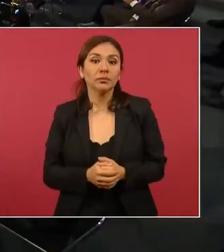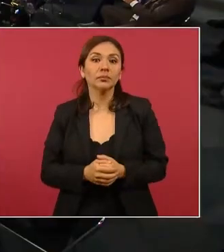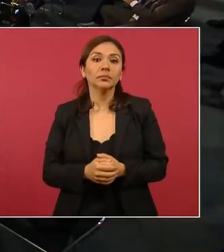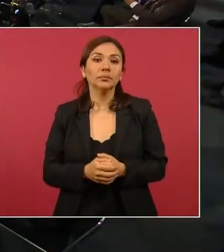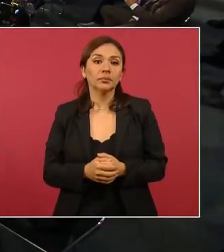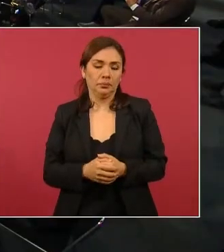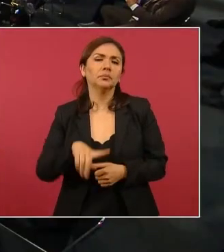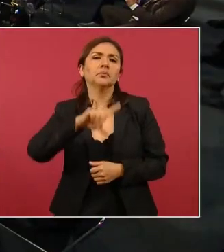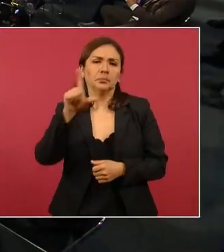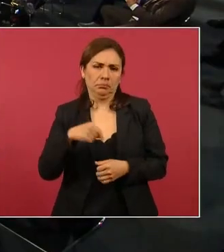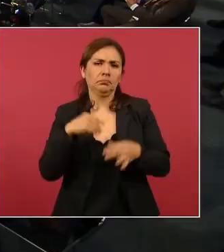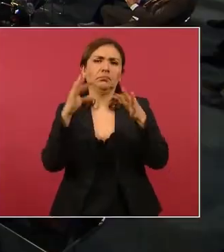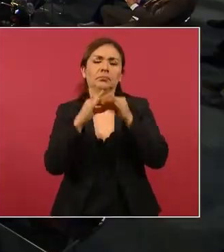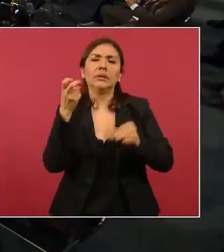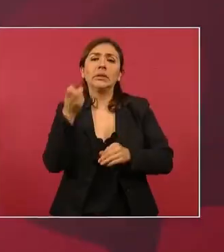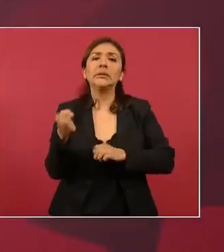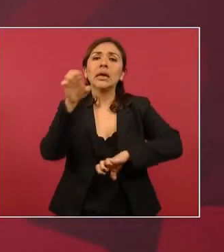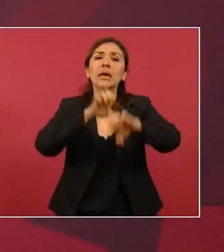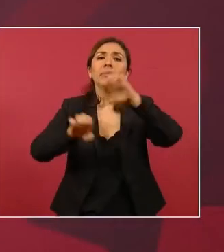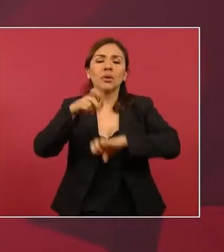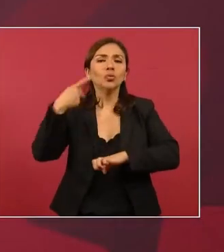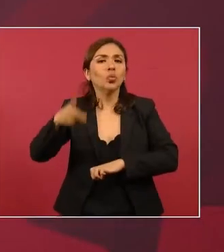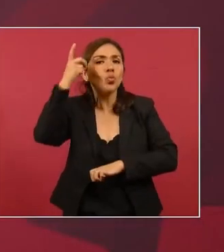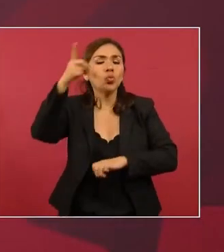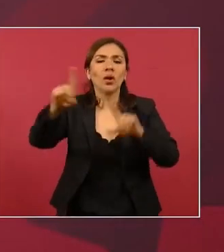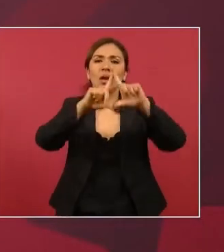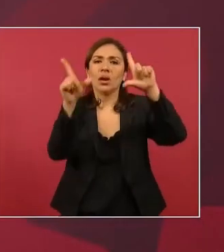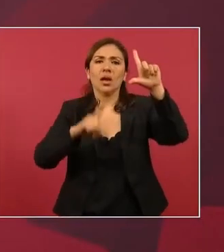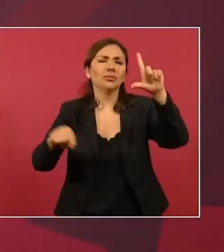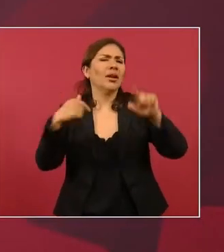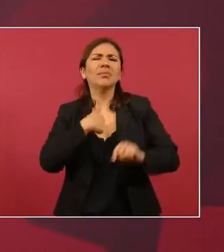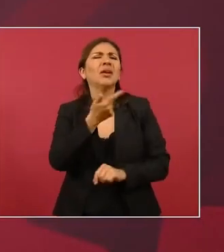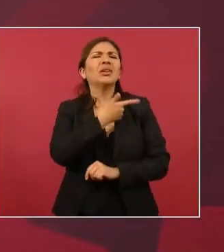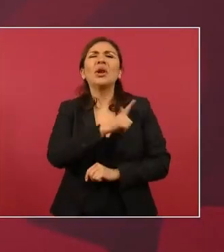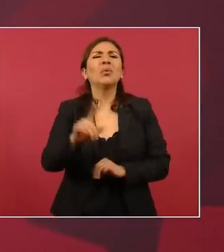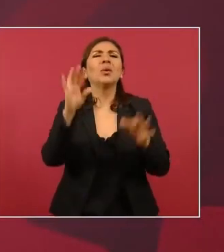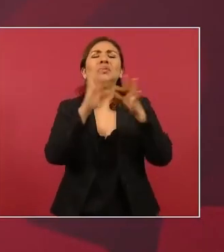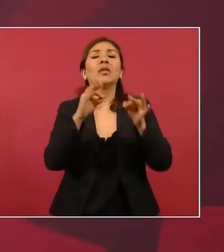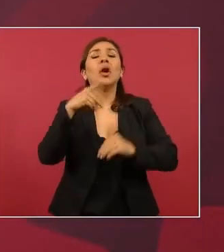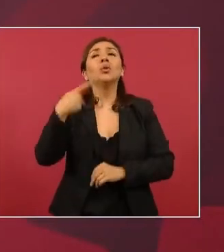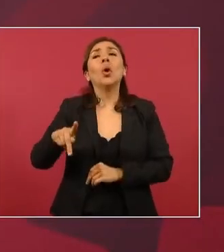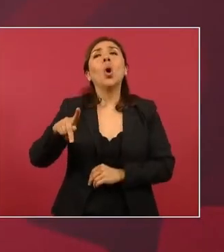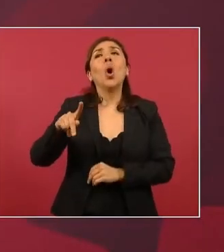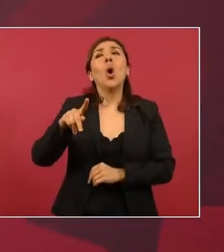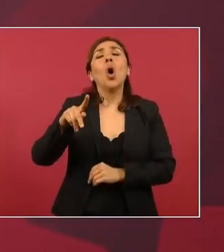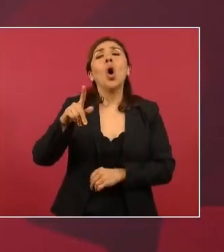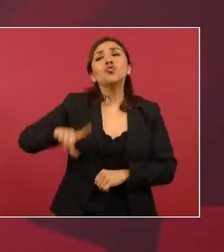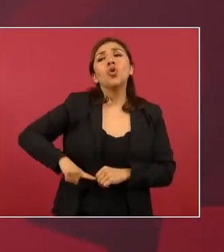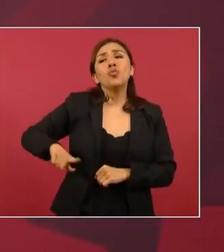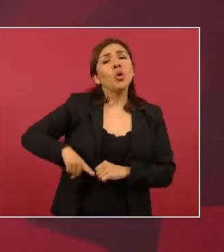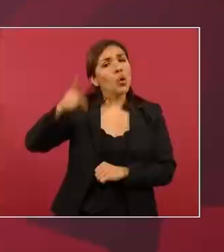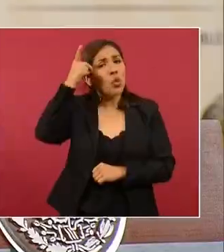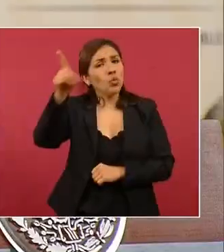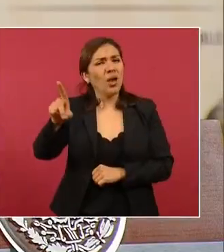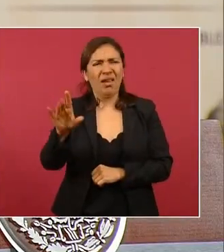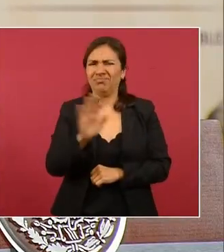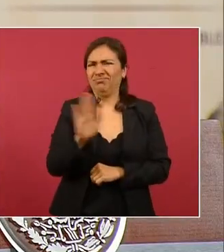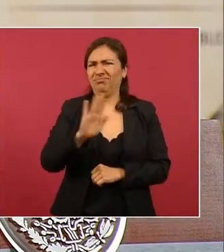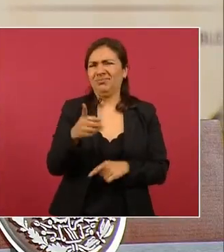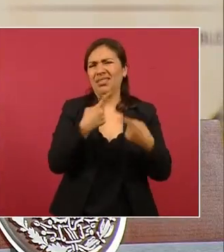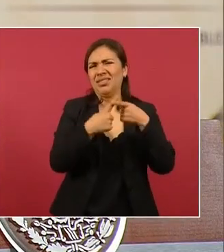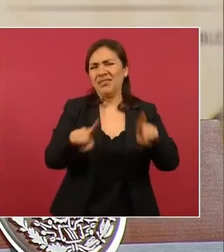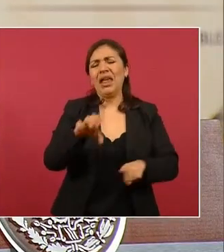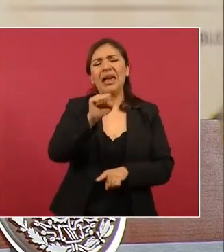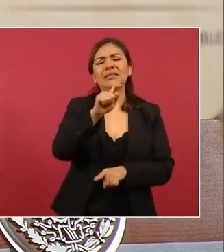vamos a decir, es una empresa de la nación, no me gusta decir del Estado, porque son cosas